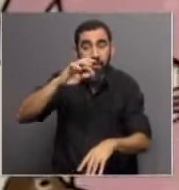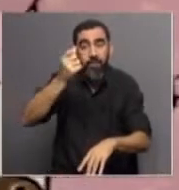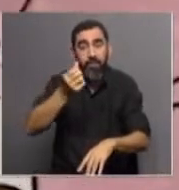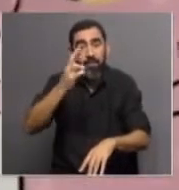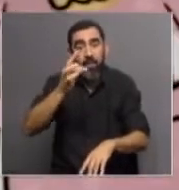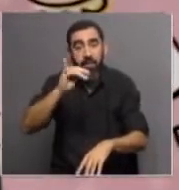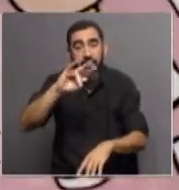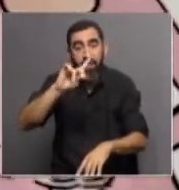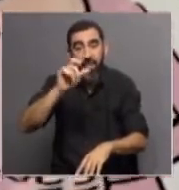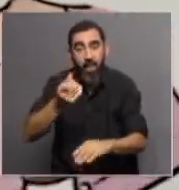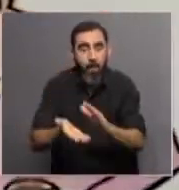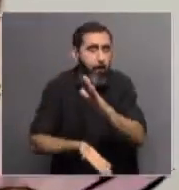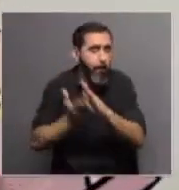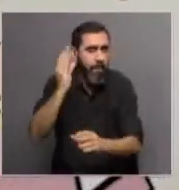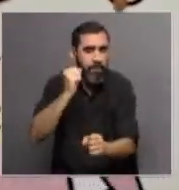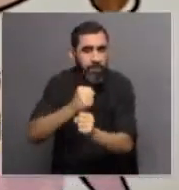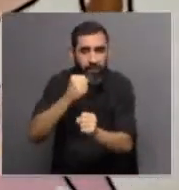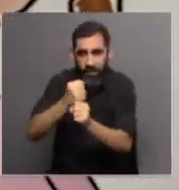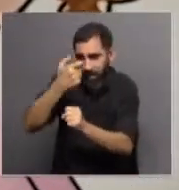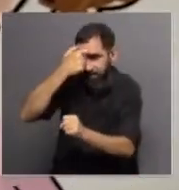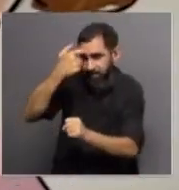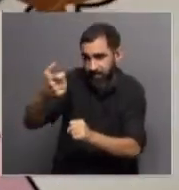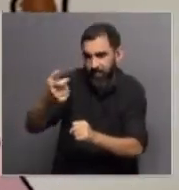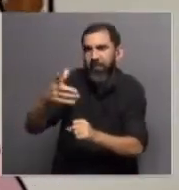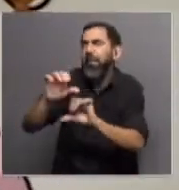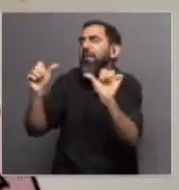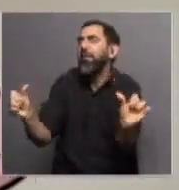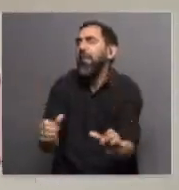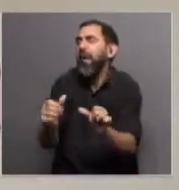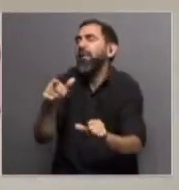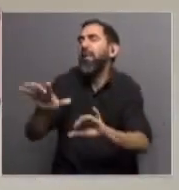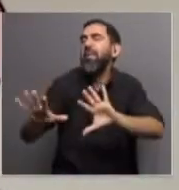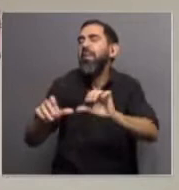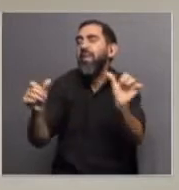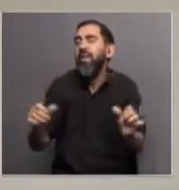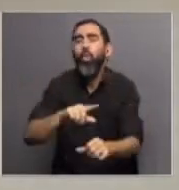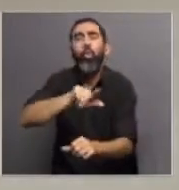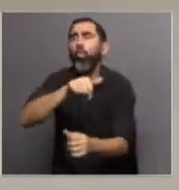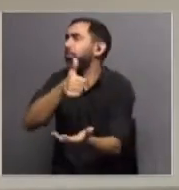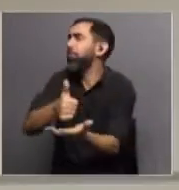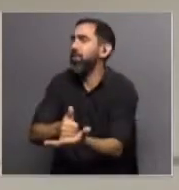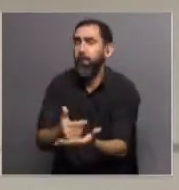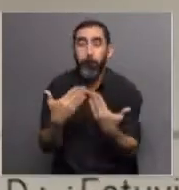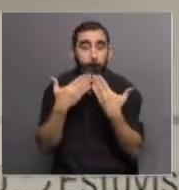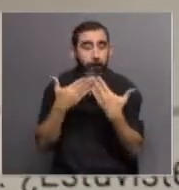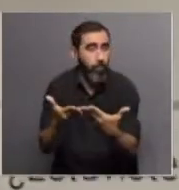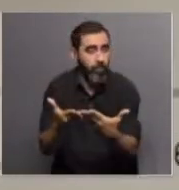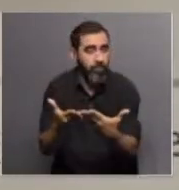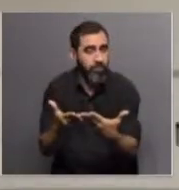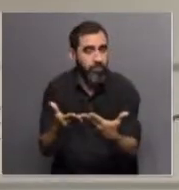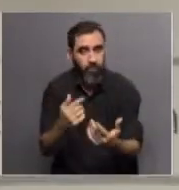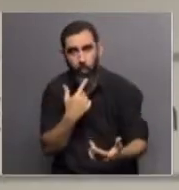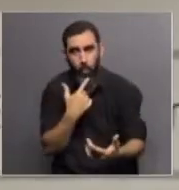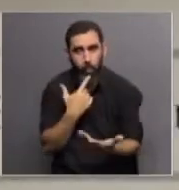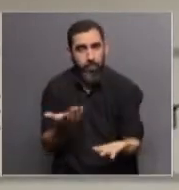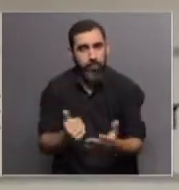donde más trabajan los científicos. ¿Y qué hacen los científicos? ¿Dónde están?, preguntó Polo,